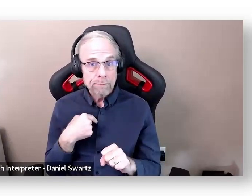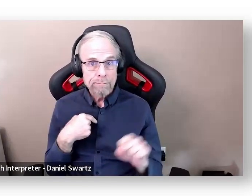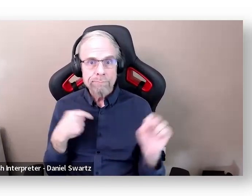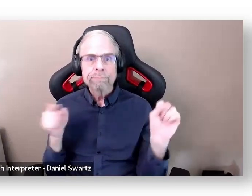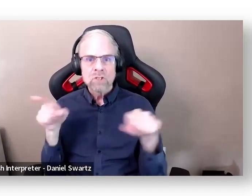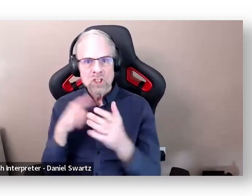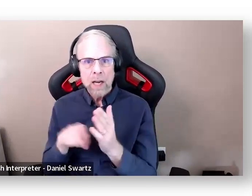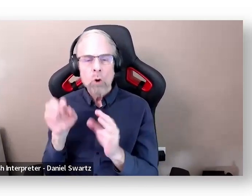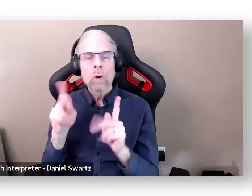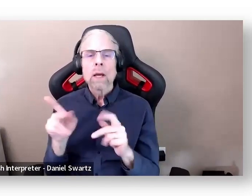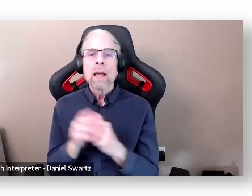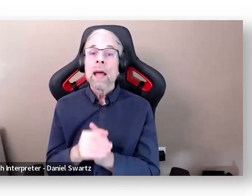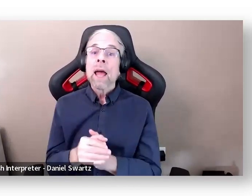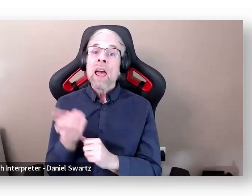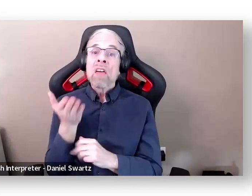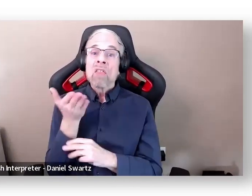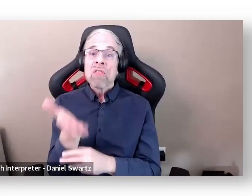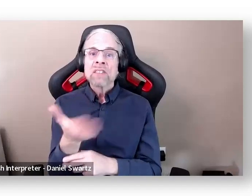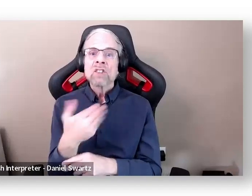Ok, si me pueden escuchar bien.